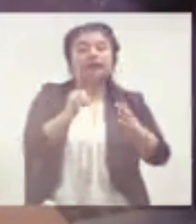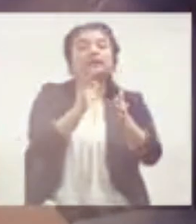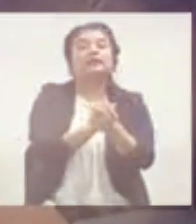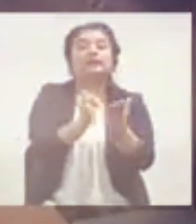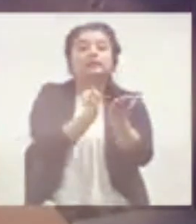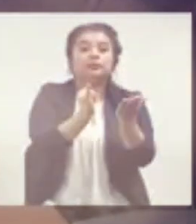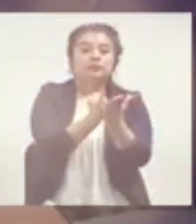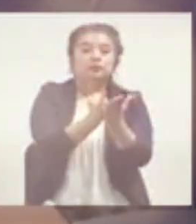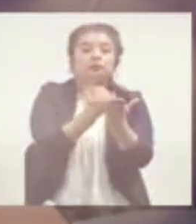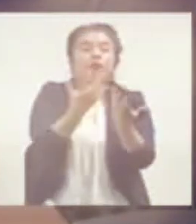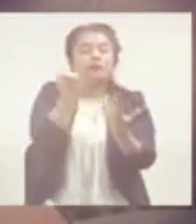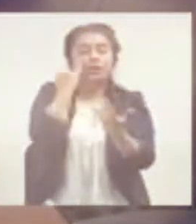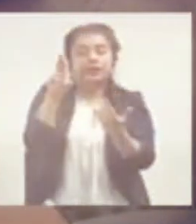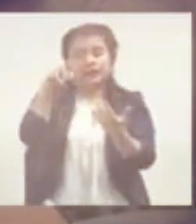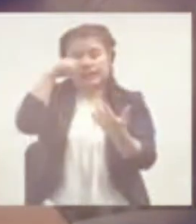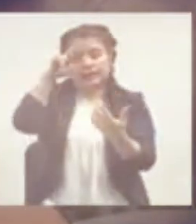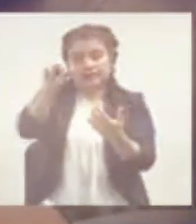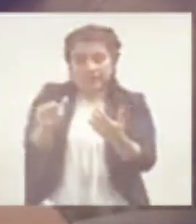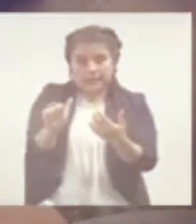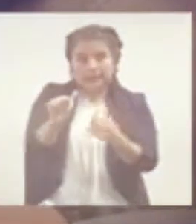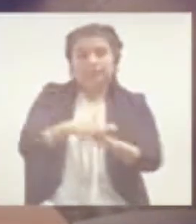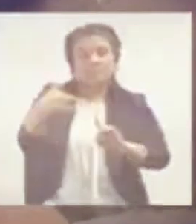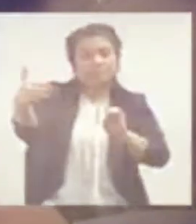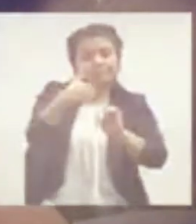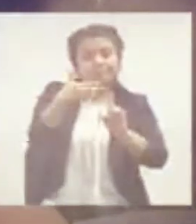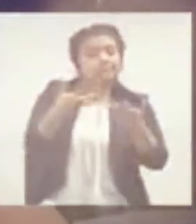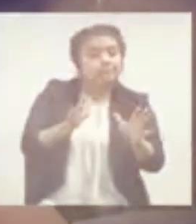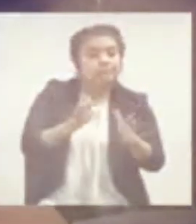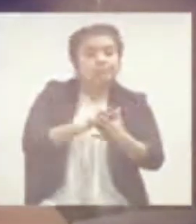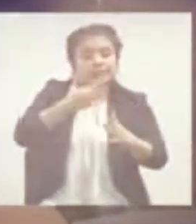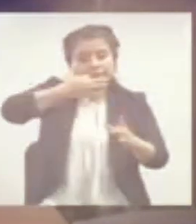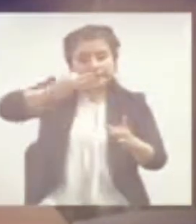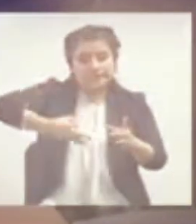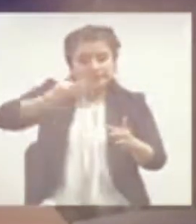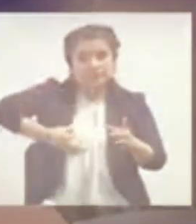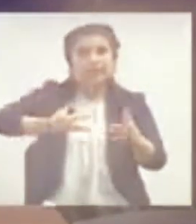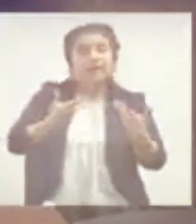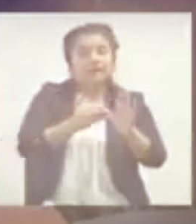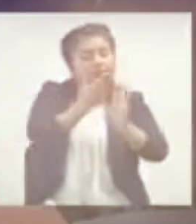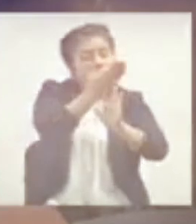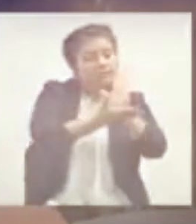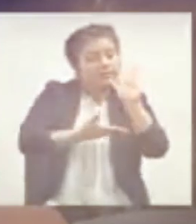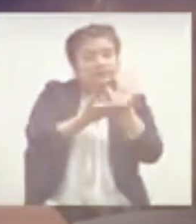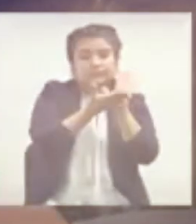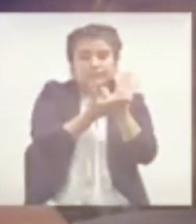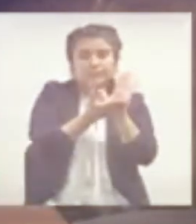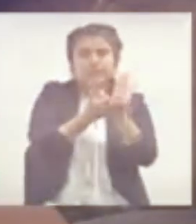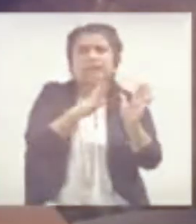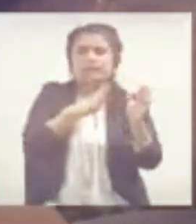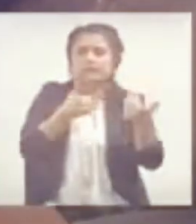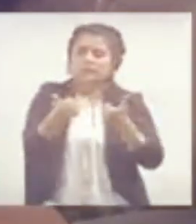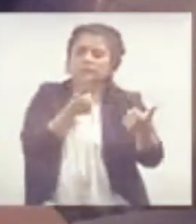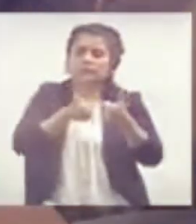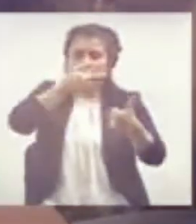Recreación de los Trabajadores de la Empresa Privada de Guatemala, la que con acierto, efectividad, probidad y transparencia ha llevado a cabo la administración